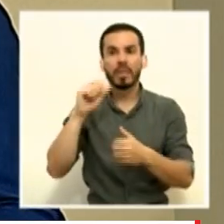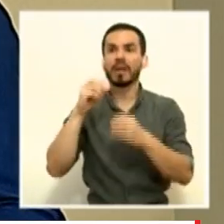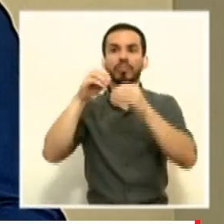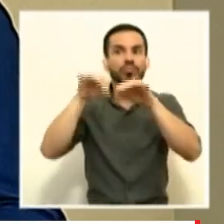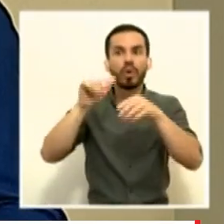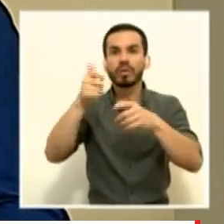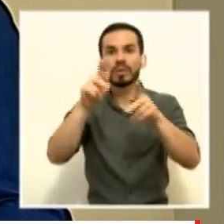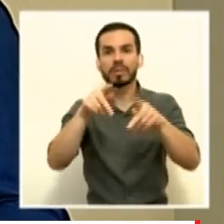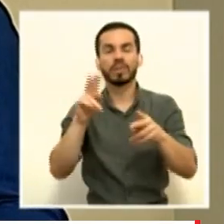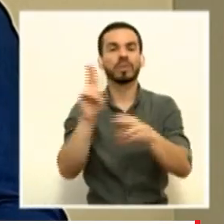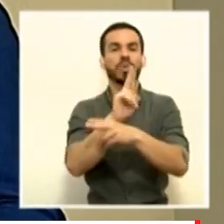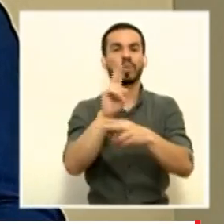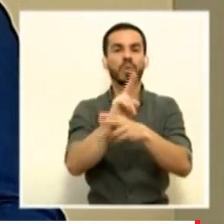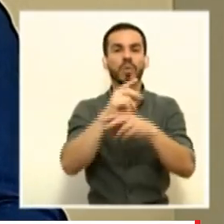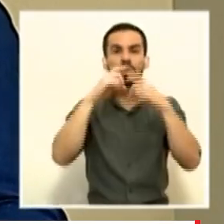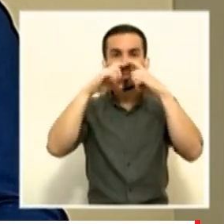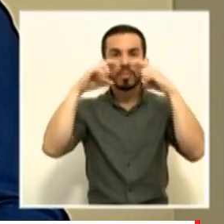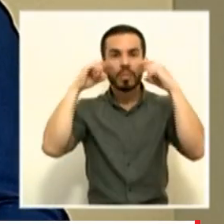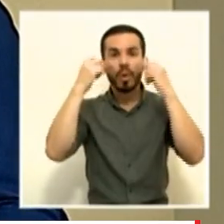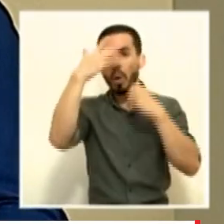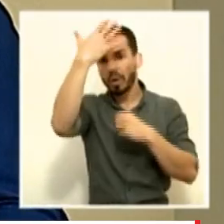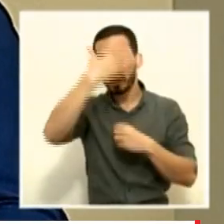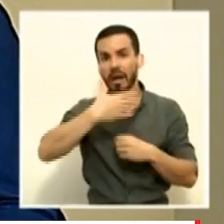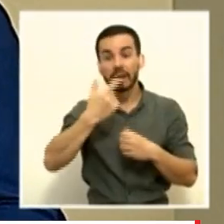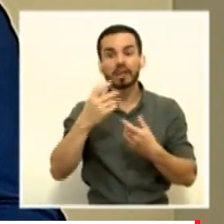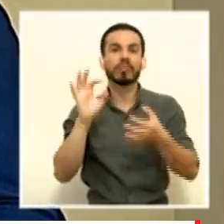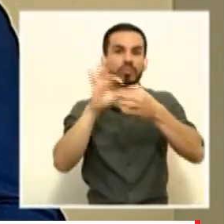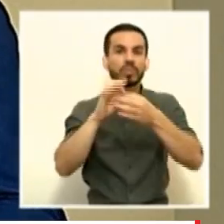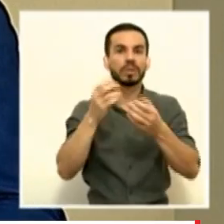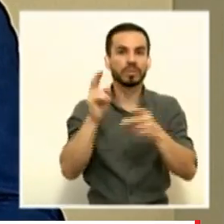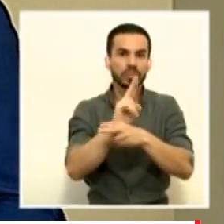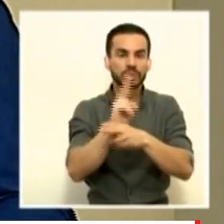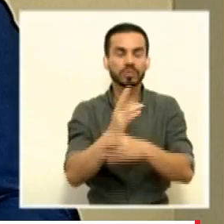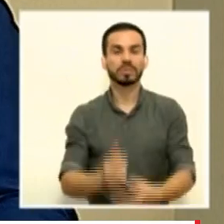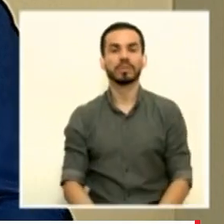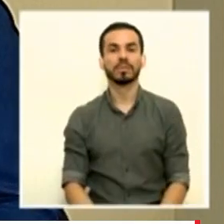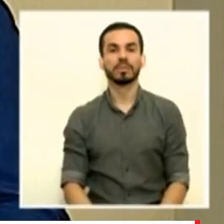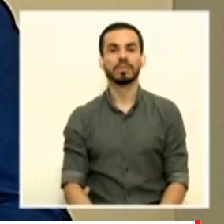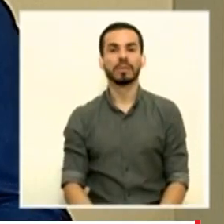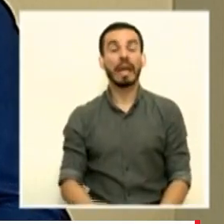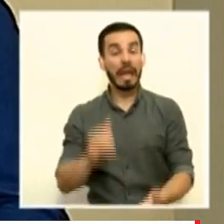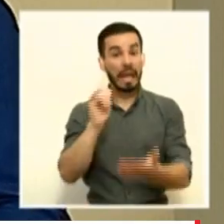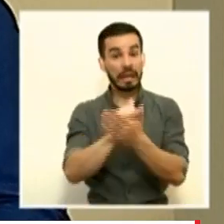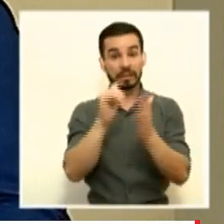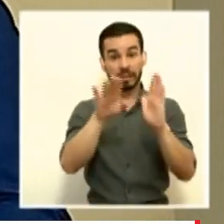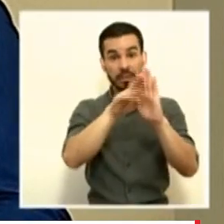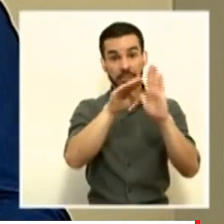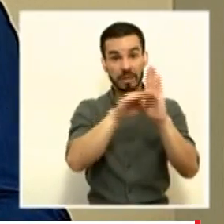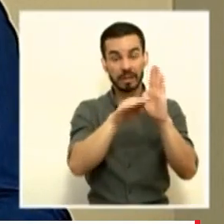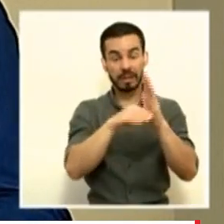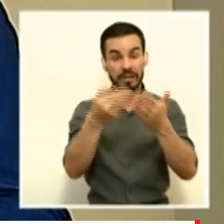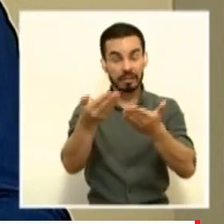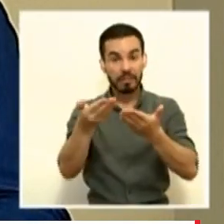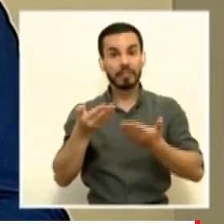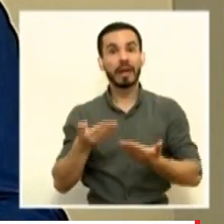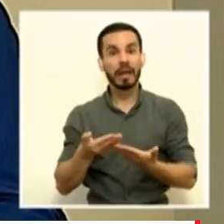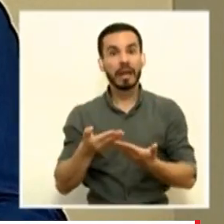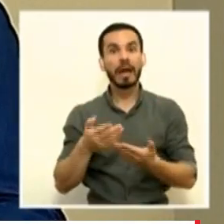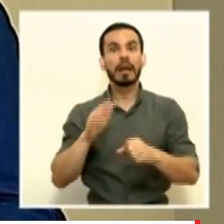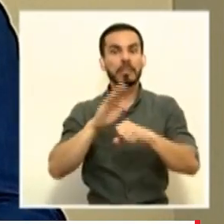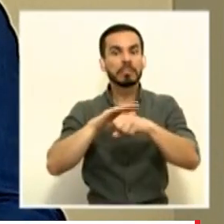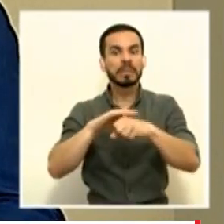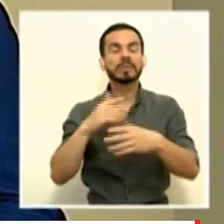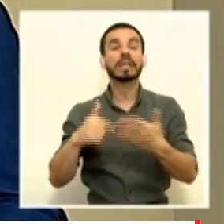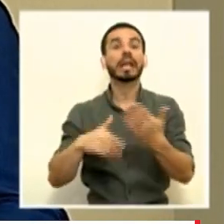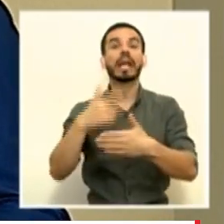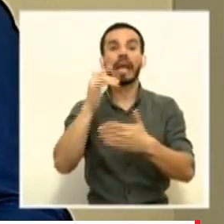otras personas, el uso del cubrebocas o la careta cuando corresponde, son medidas que van a facultar que eso que